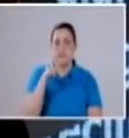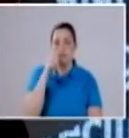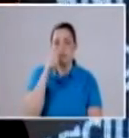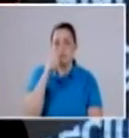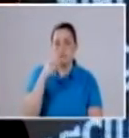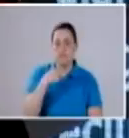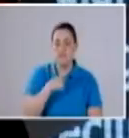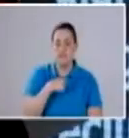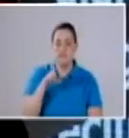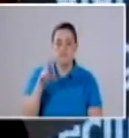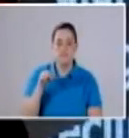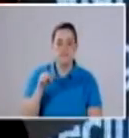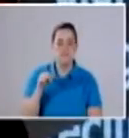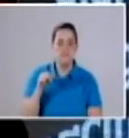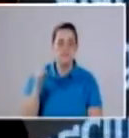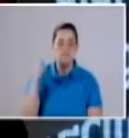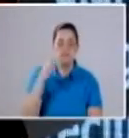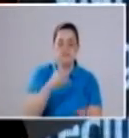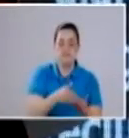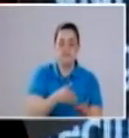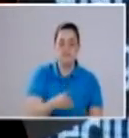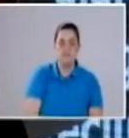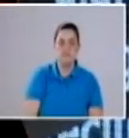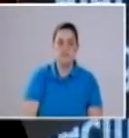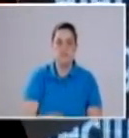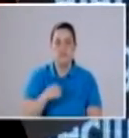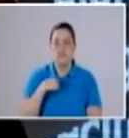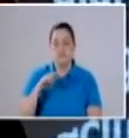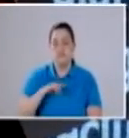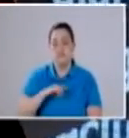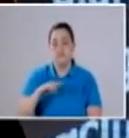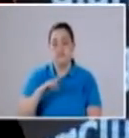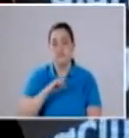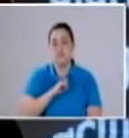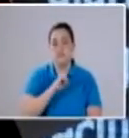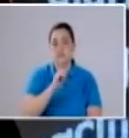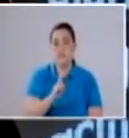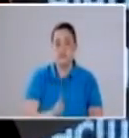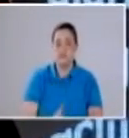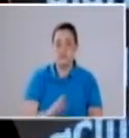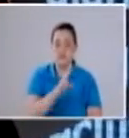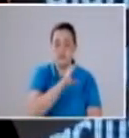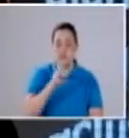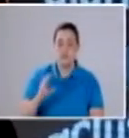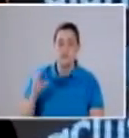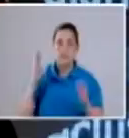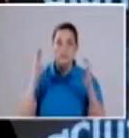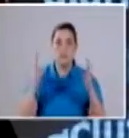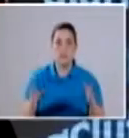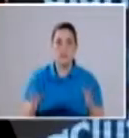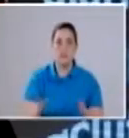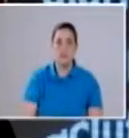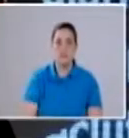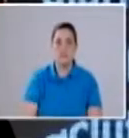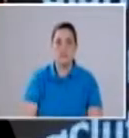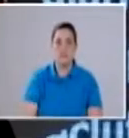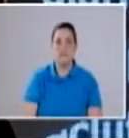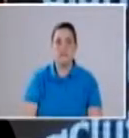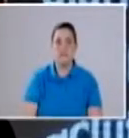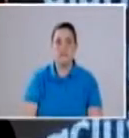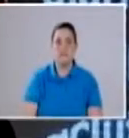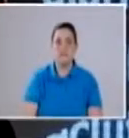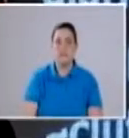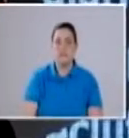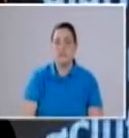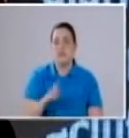le dije. ¿Y por qué? Me dijo: yo soy cristiano, yo no voy a ir ahí, le dije. Pero te olvidás que la compañía lo pagó, yo se